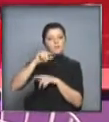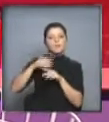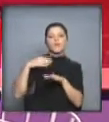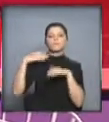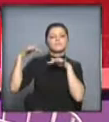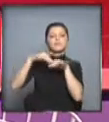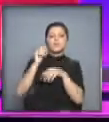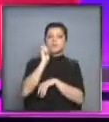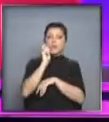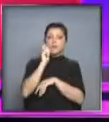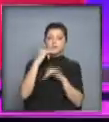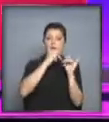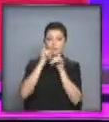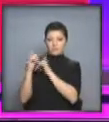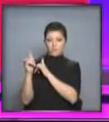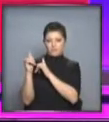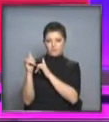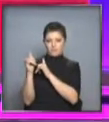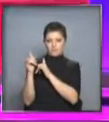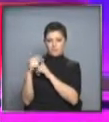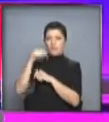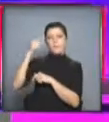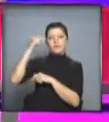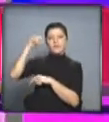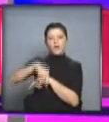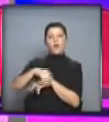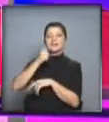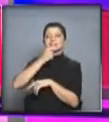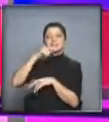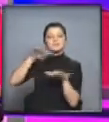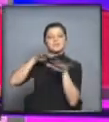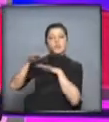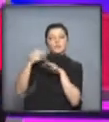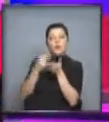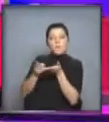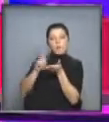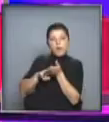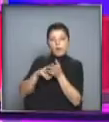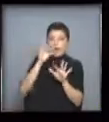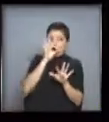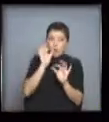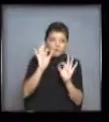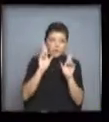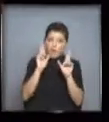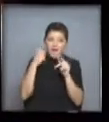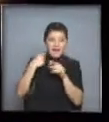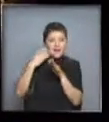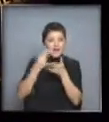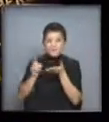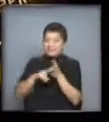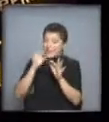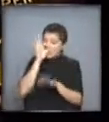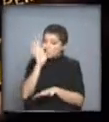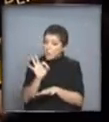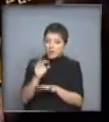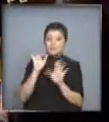salió. A ver, yo quiero ver cuántos jóvenes de los que están hoy en día, cuando le pase lo mismo que pasó en la dictadura, que ojalá nunca pasara, porque estoy totalmente en contra, quiero